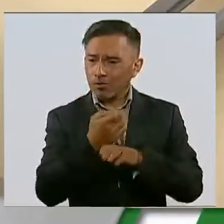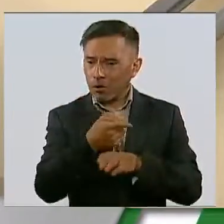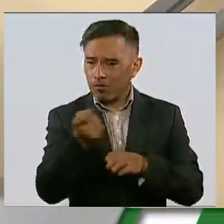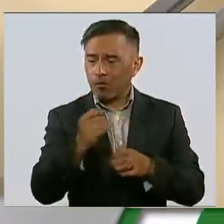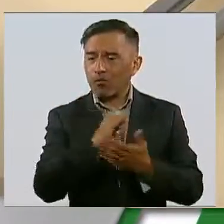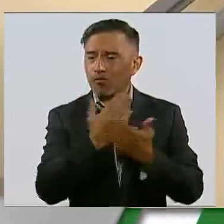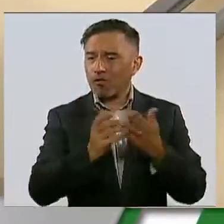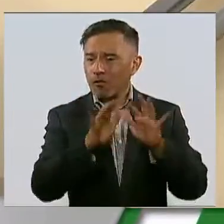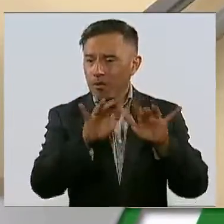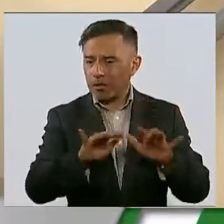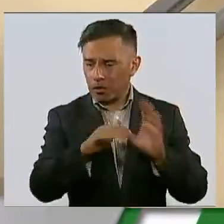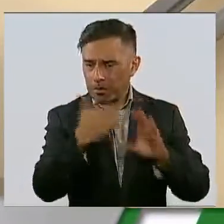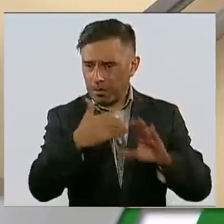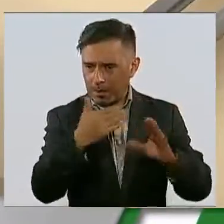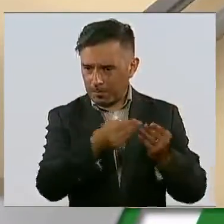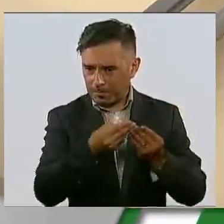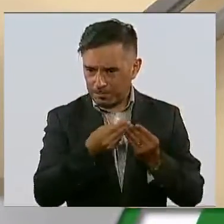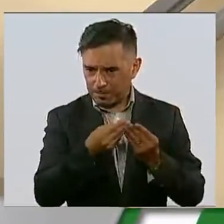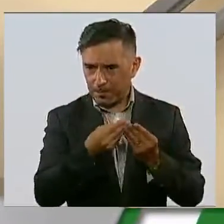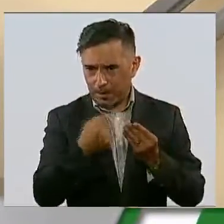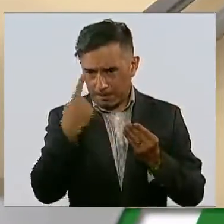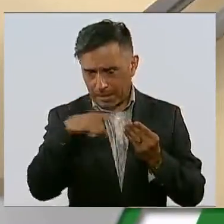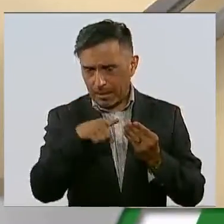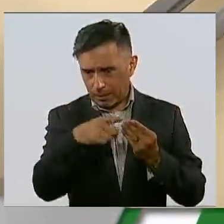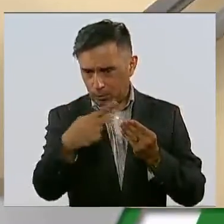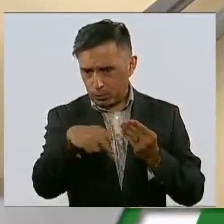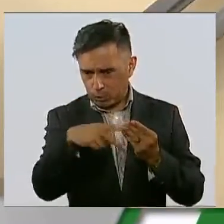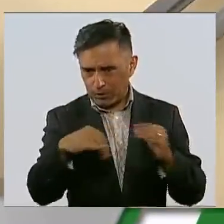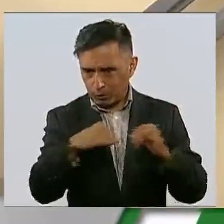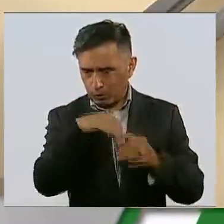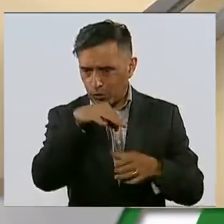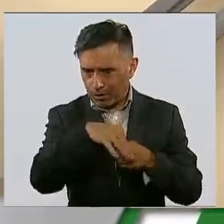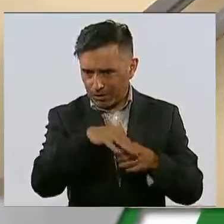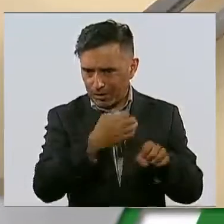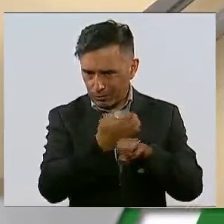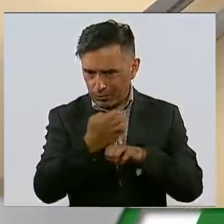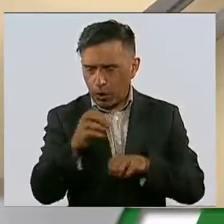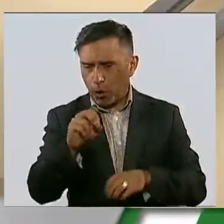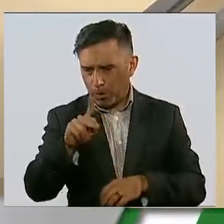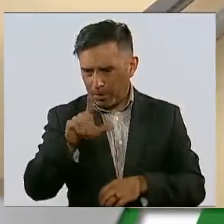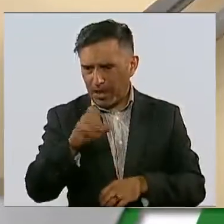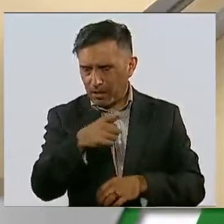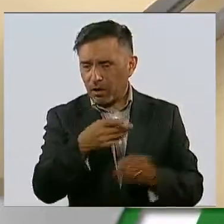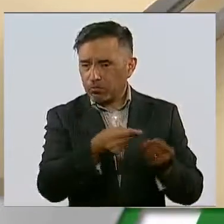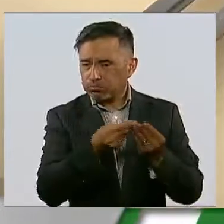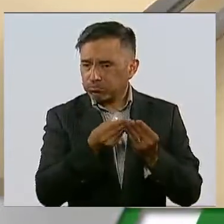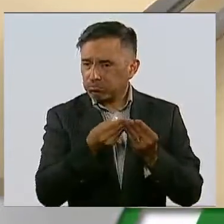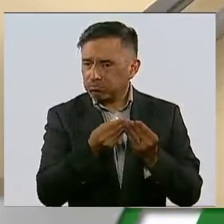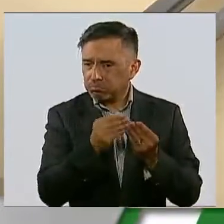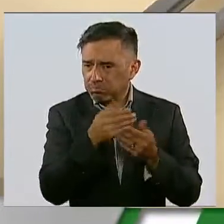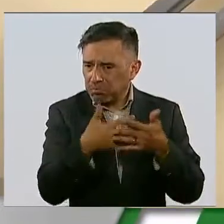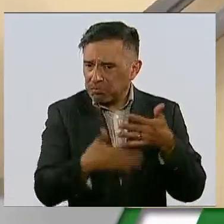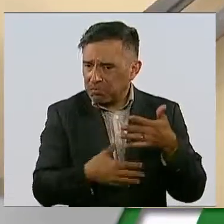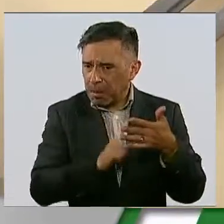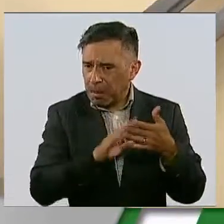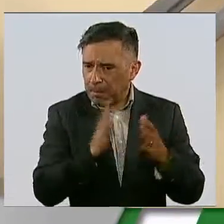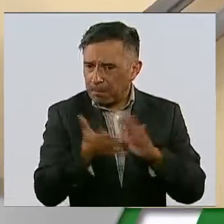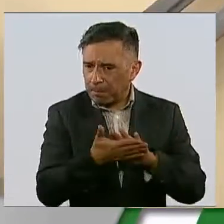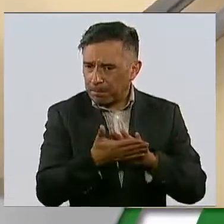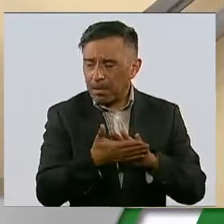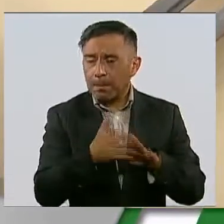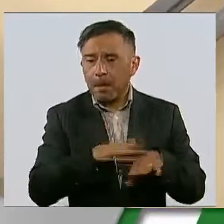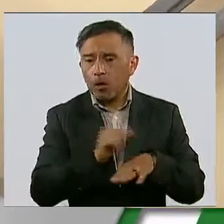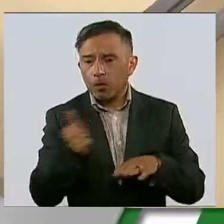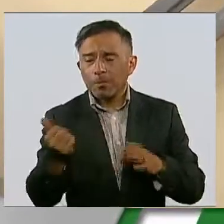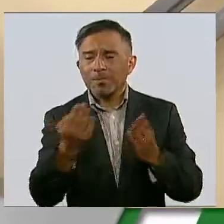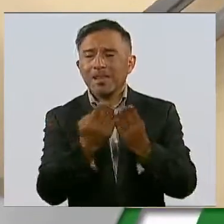su información al instituto local, a la OPLE, y todo lo demás, poner las